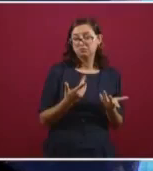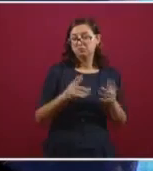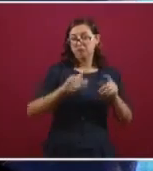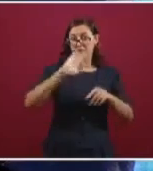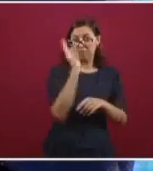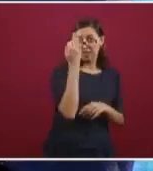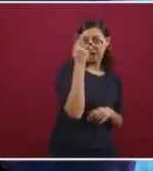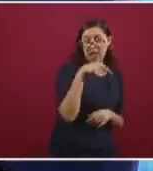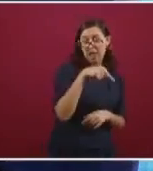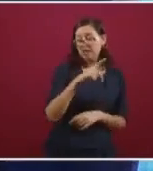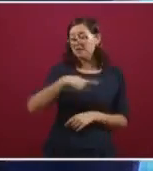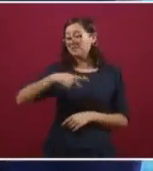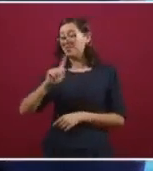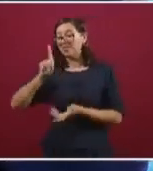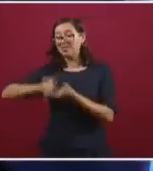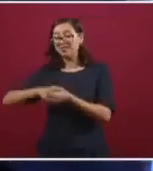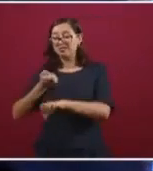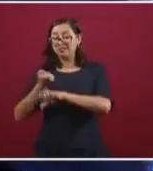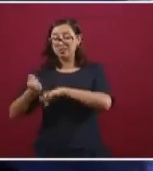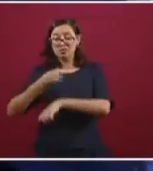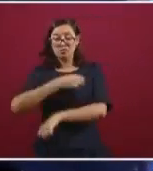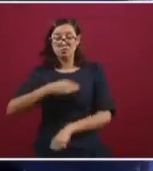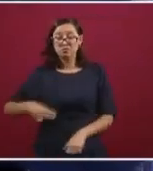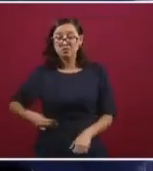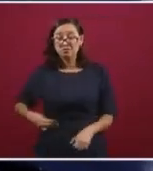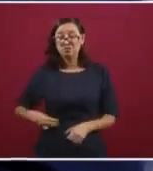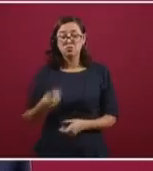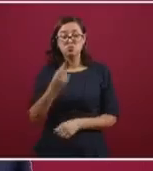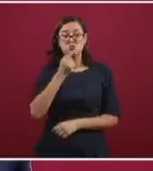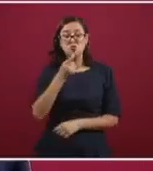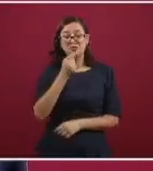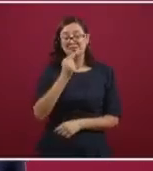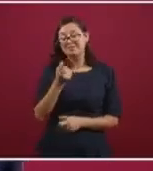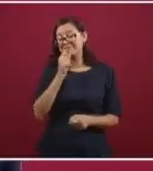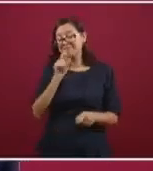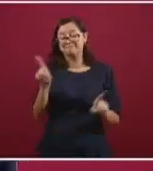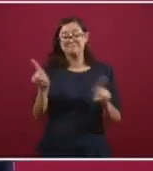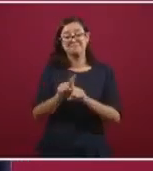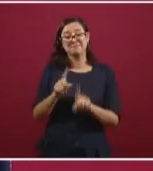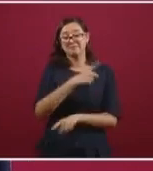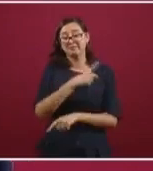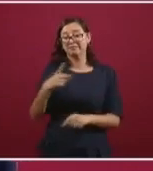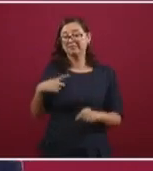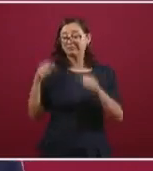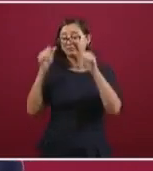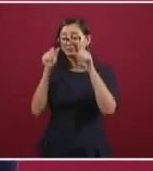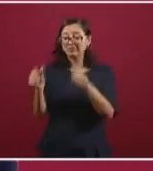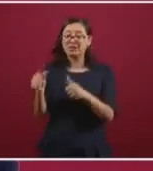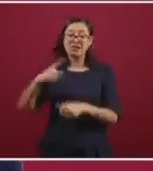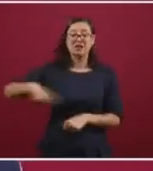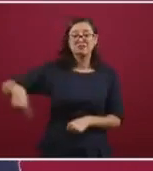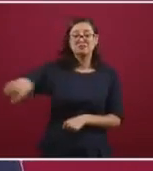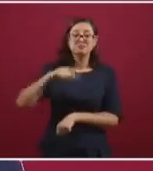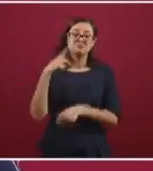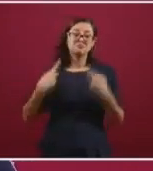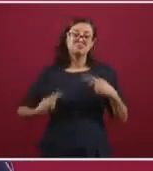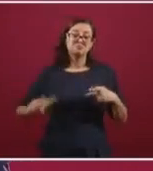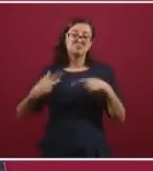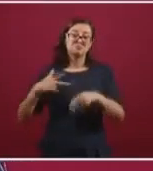los policías municipales, ¿sí? Son los más cercanos a la gente.